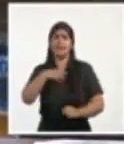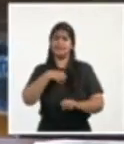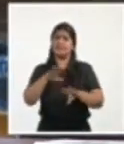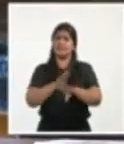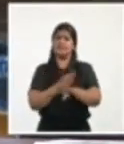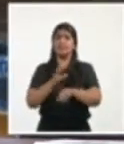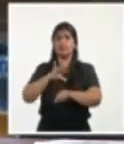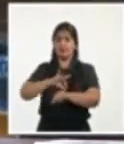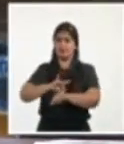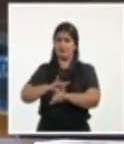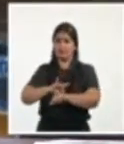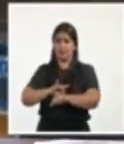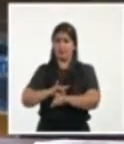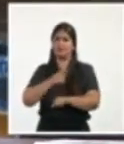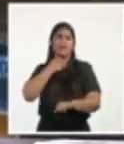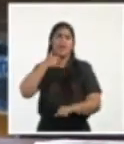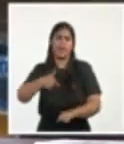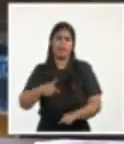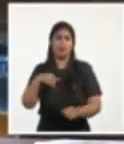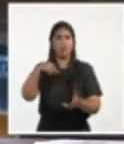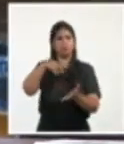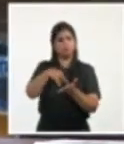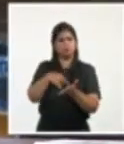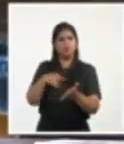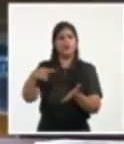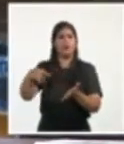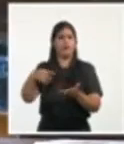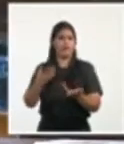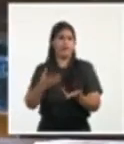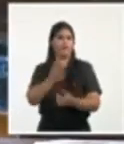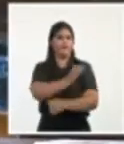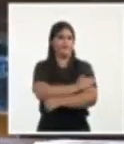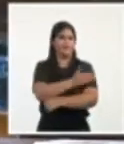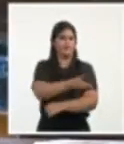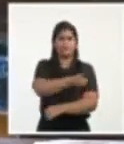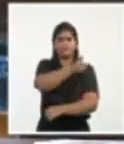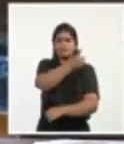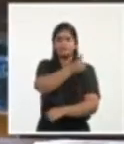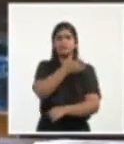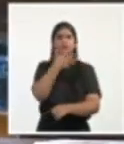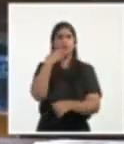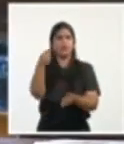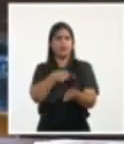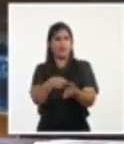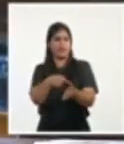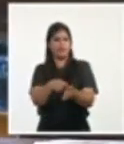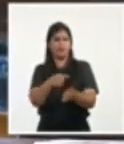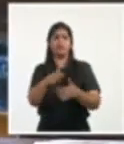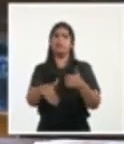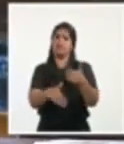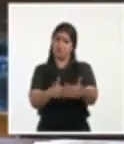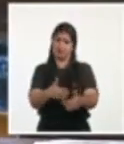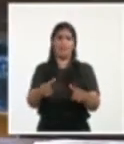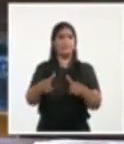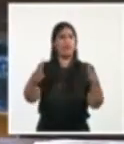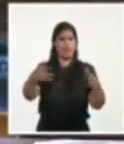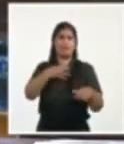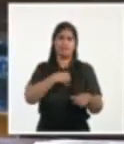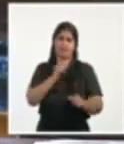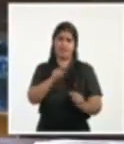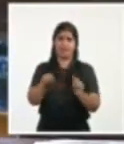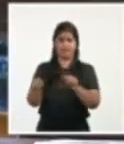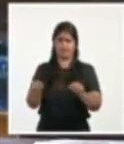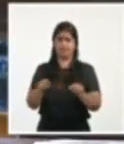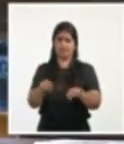recursos humanos. De un total de 632 consultorios que había en la provincia, se encontraban, en estos momentos